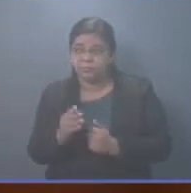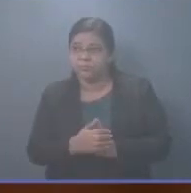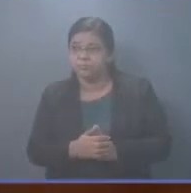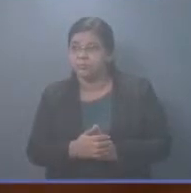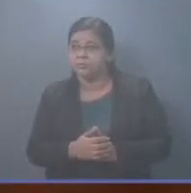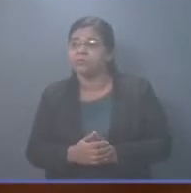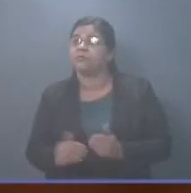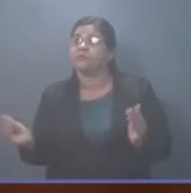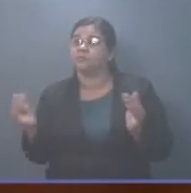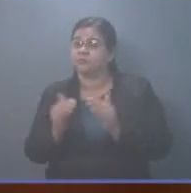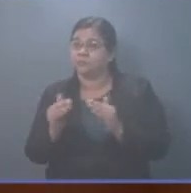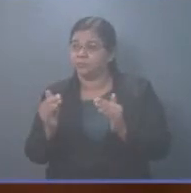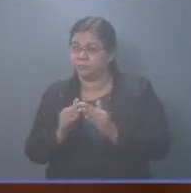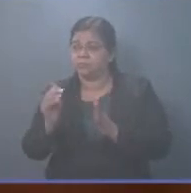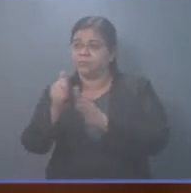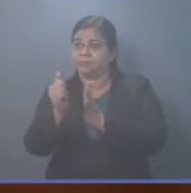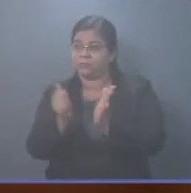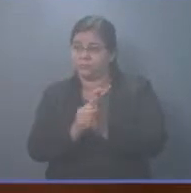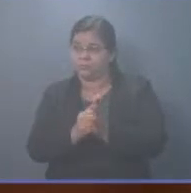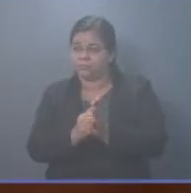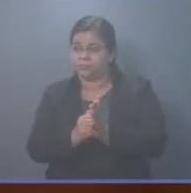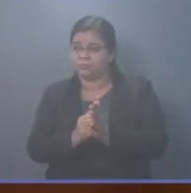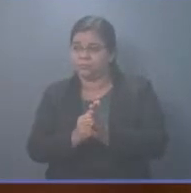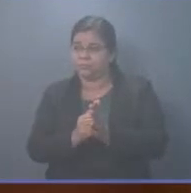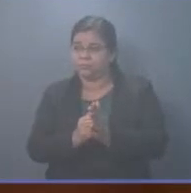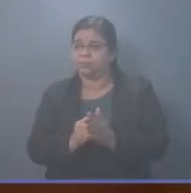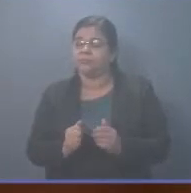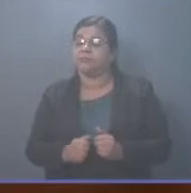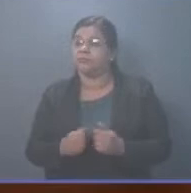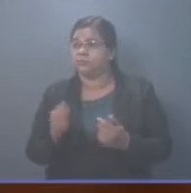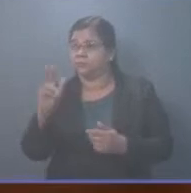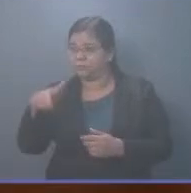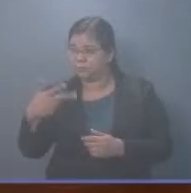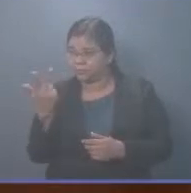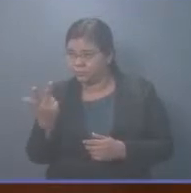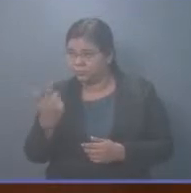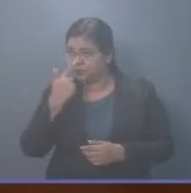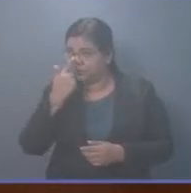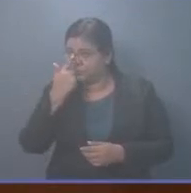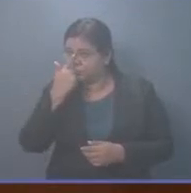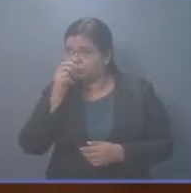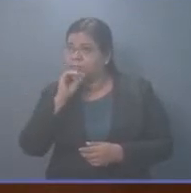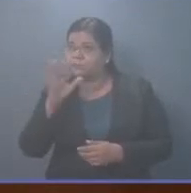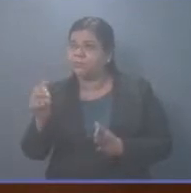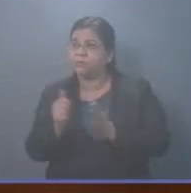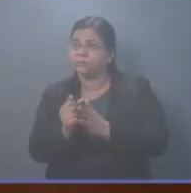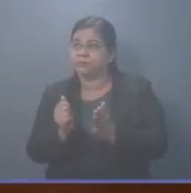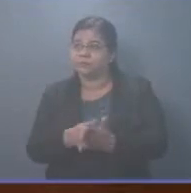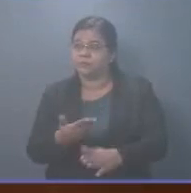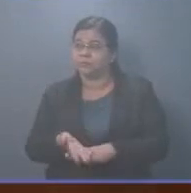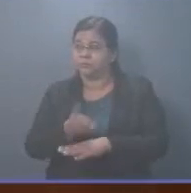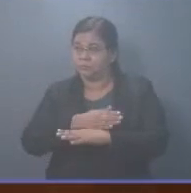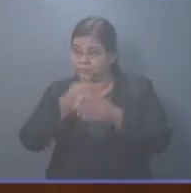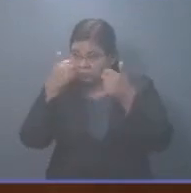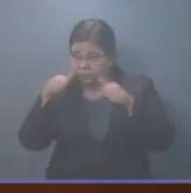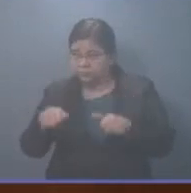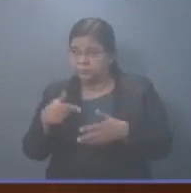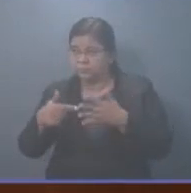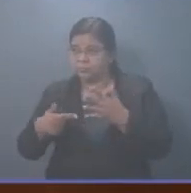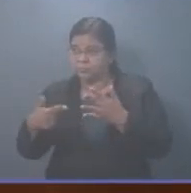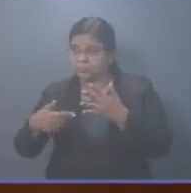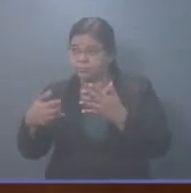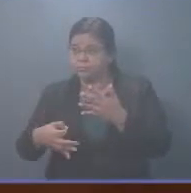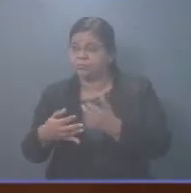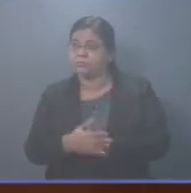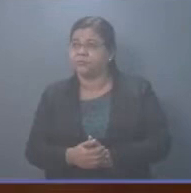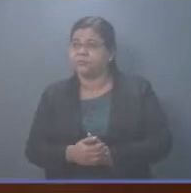y el inciso tercero del artículo aprobado en esta ley ya